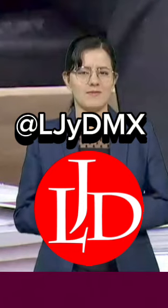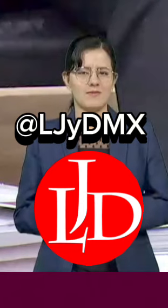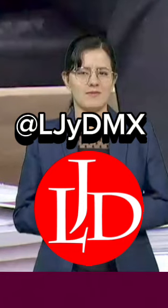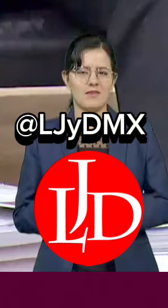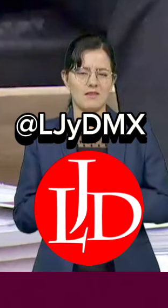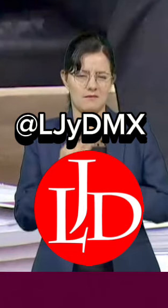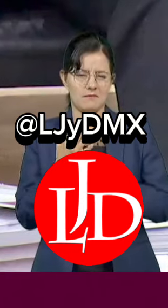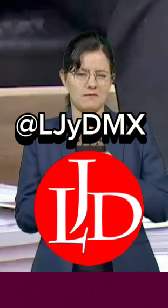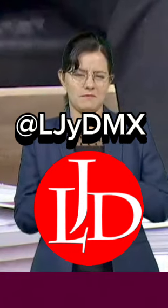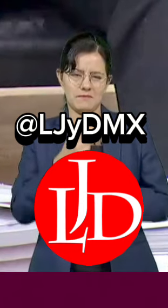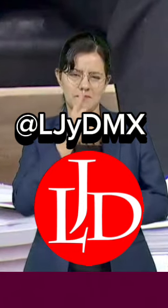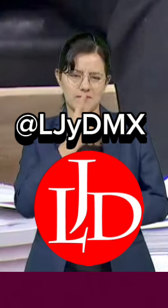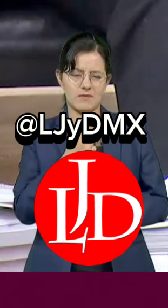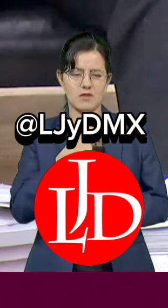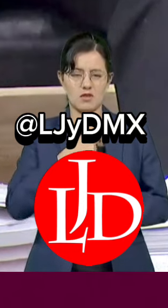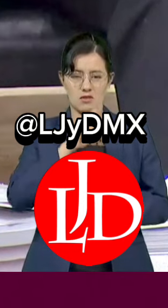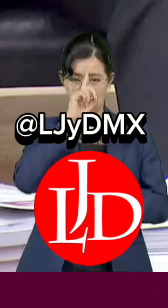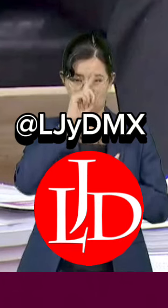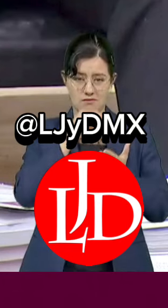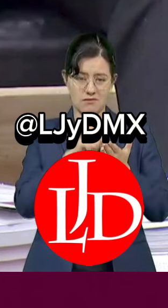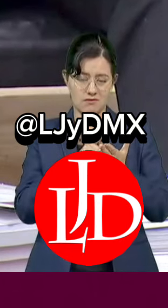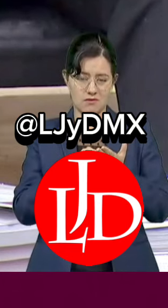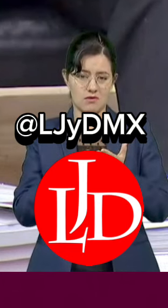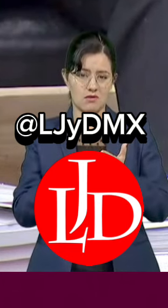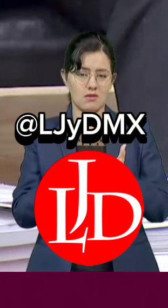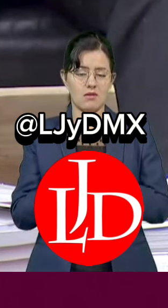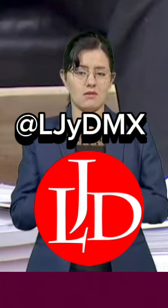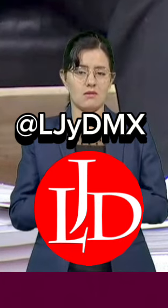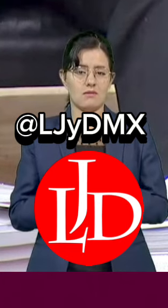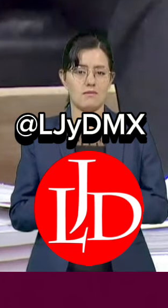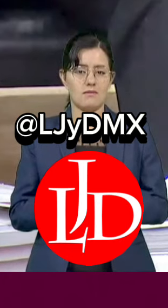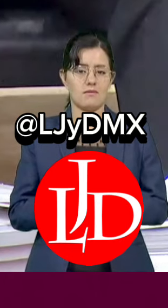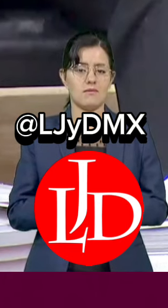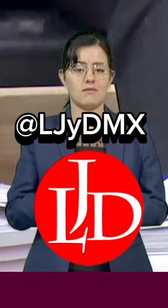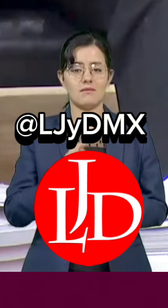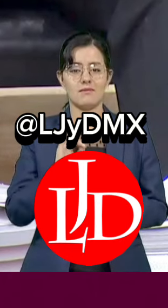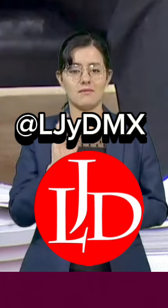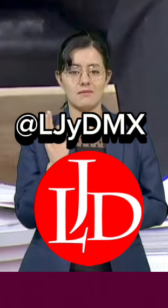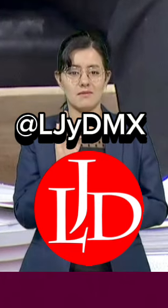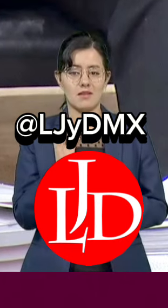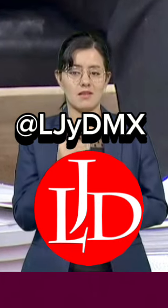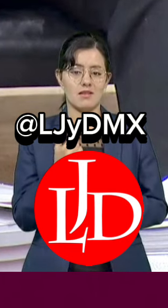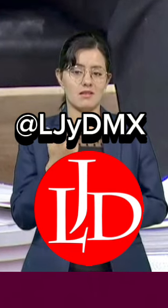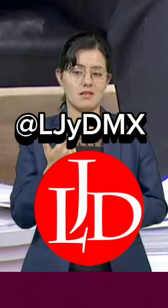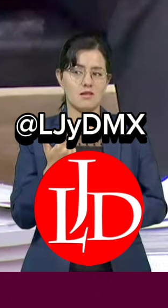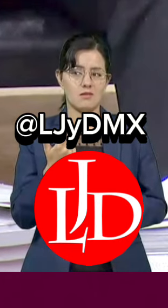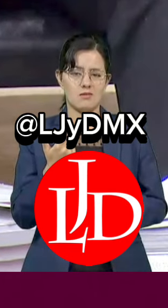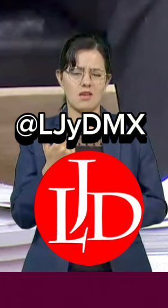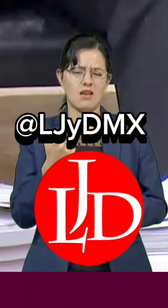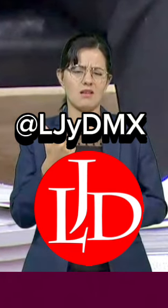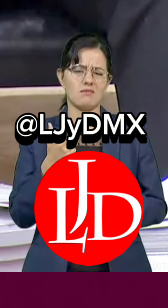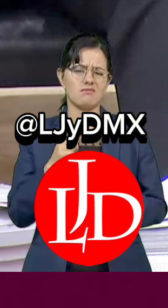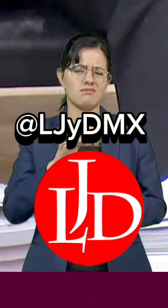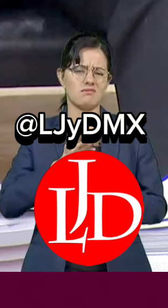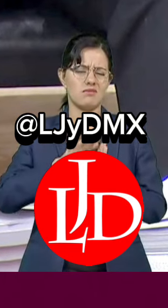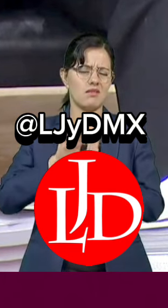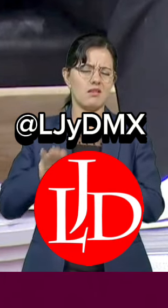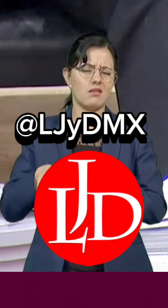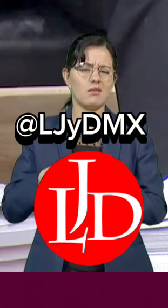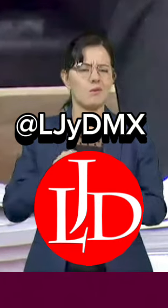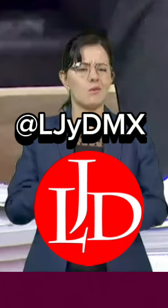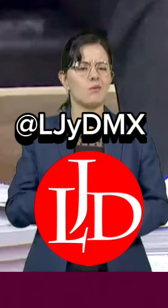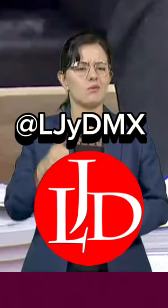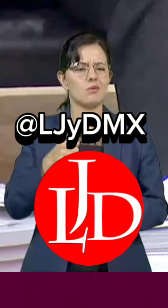no sé en qué momento vamos a llegar a la situación de que el dinero no sea el